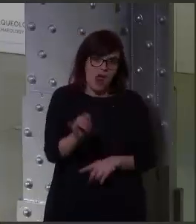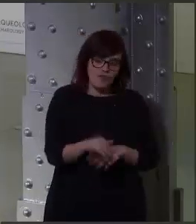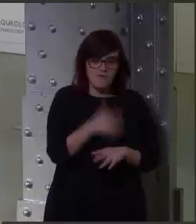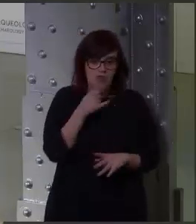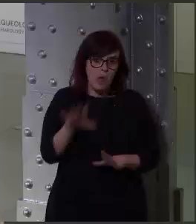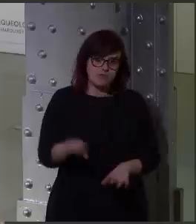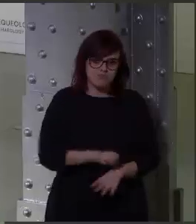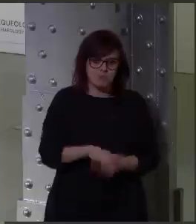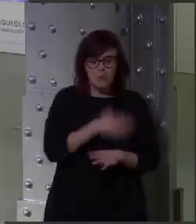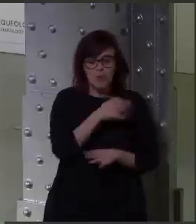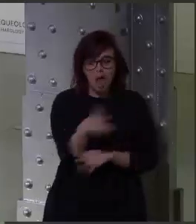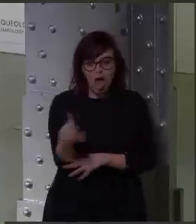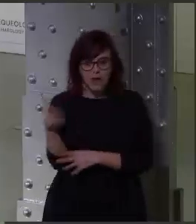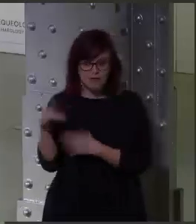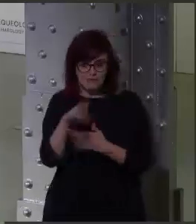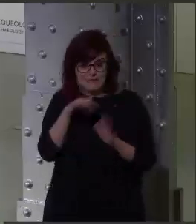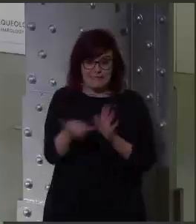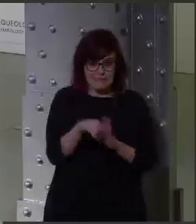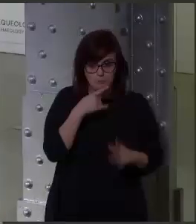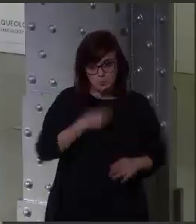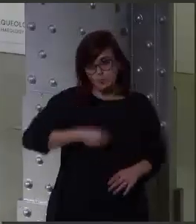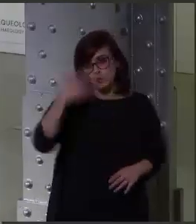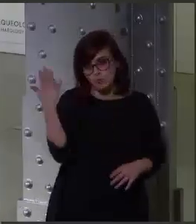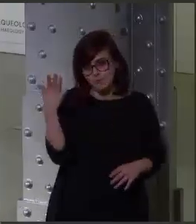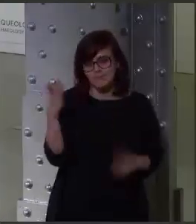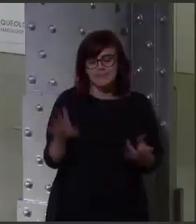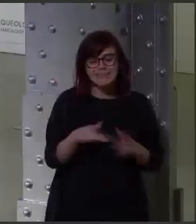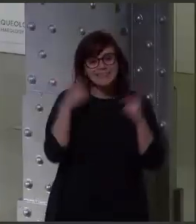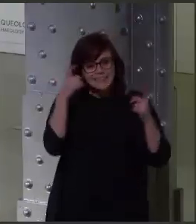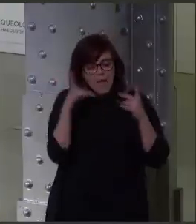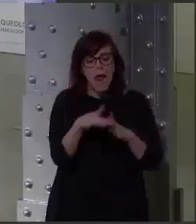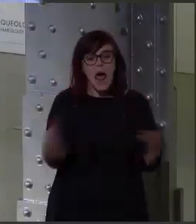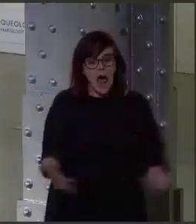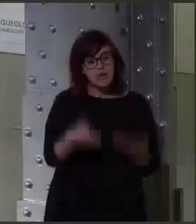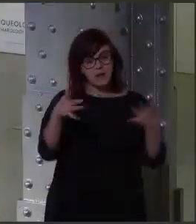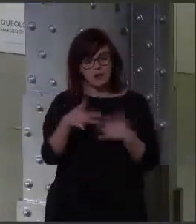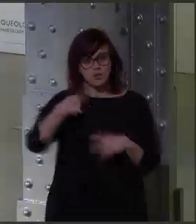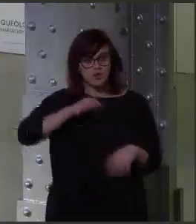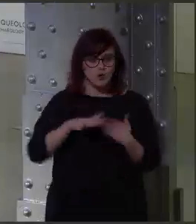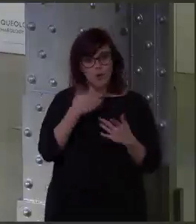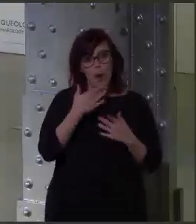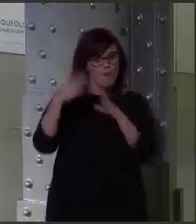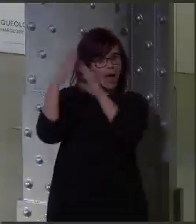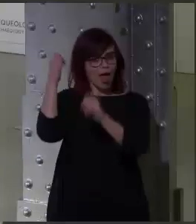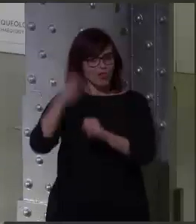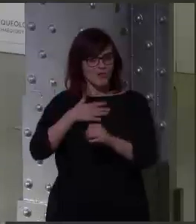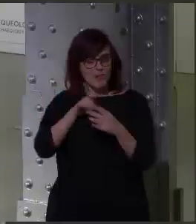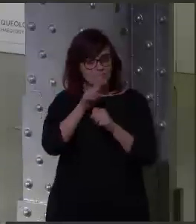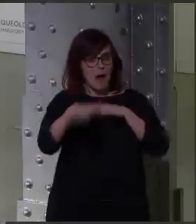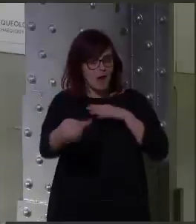económicas, asumibles, ¿no? Están más al alcance, pues es animar y transmitir. O sea, somos embajadores de lo